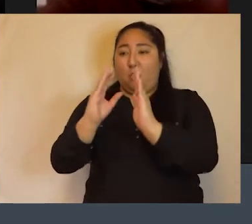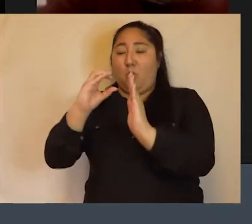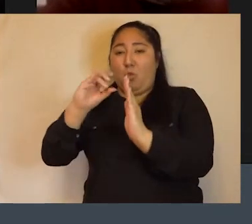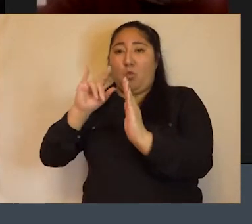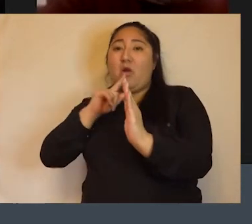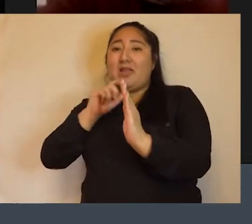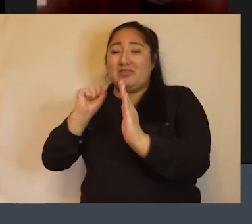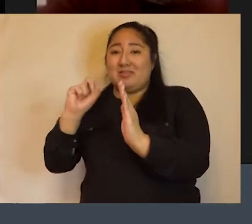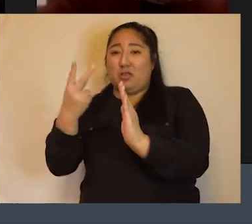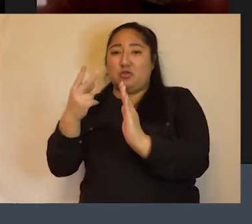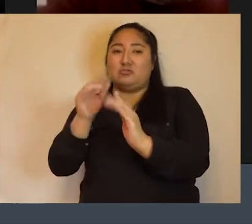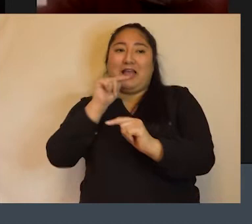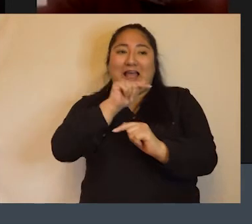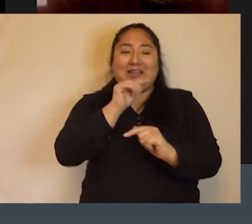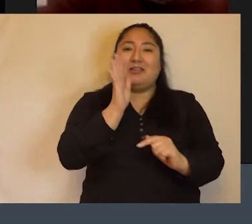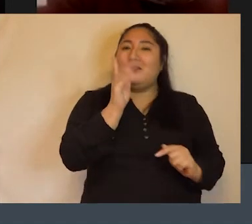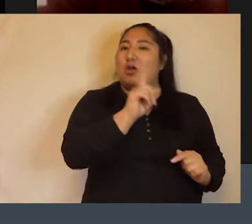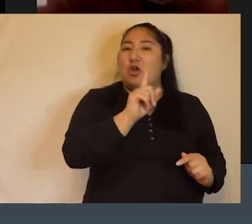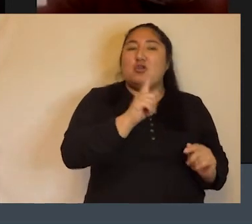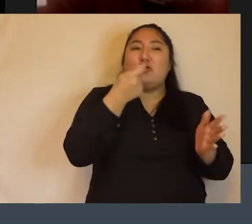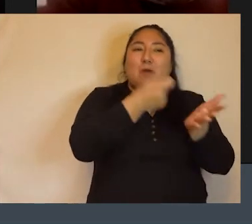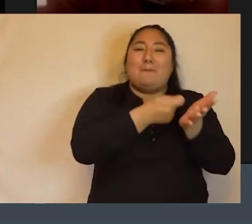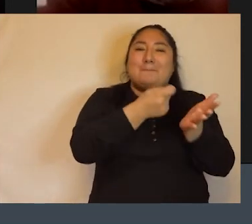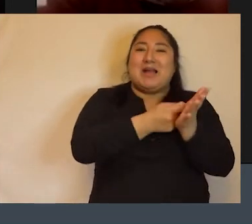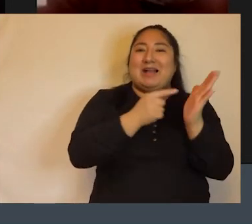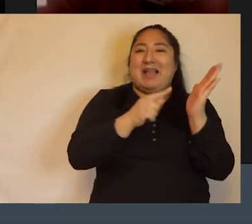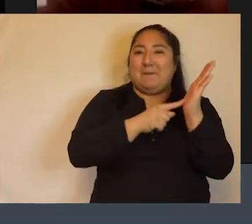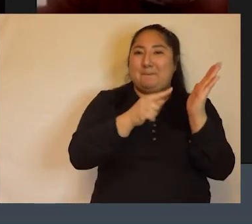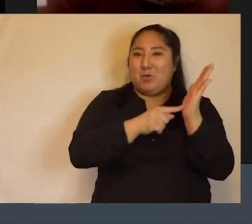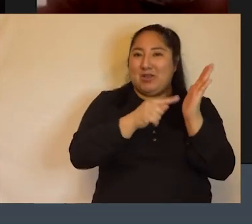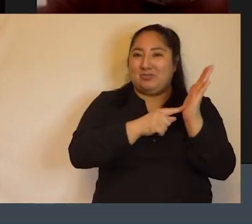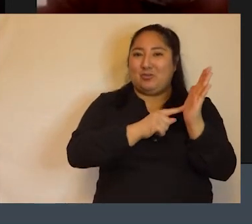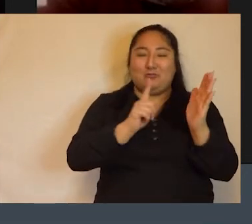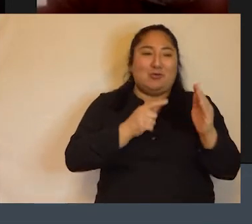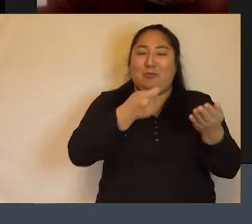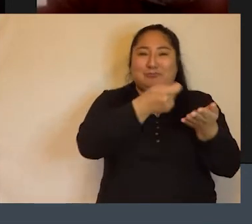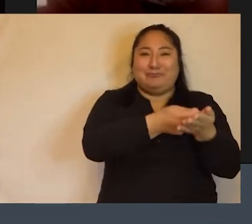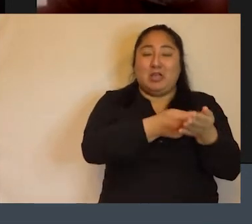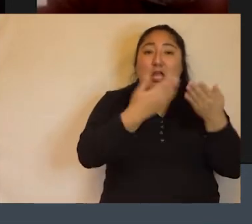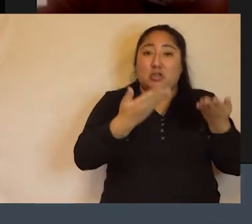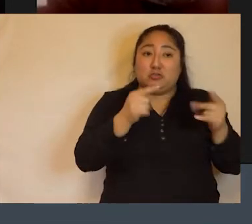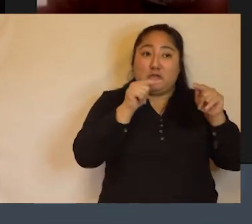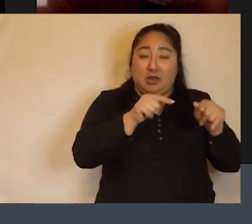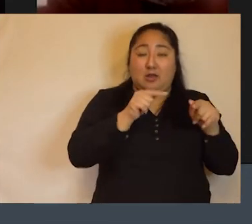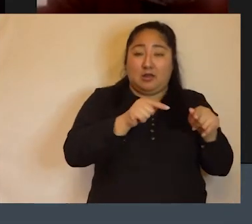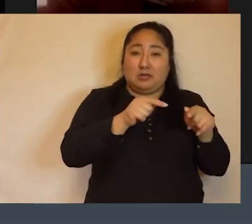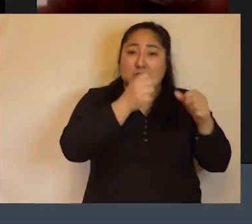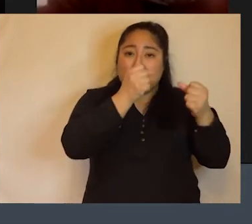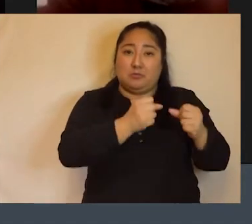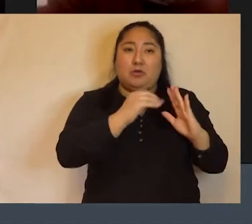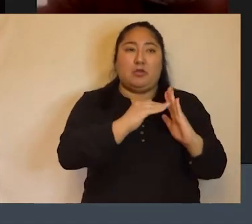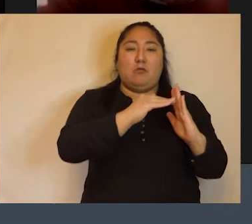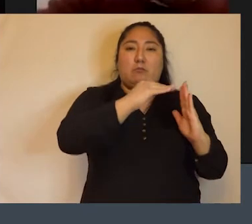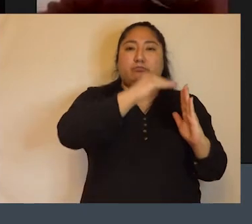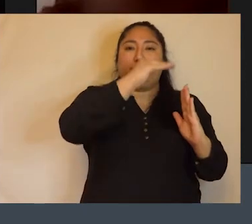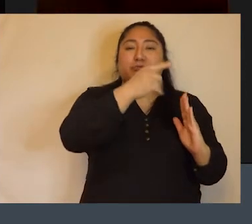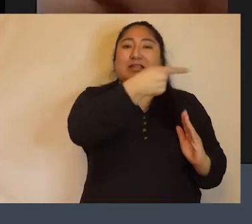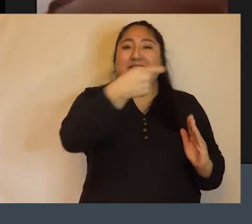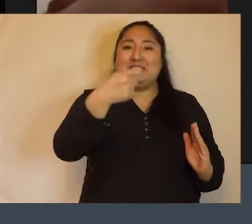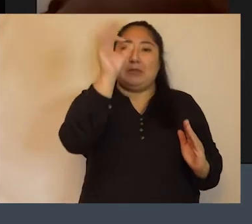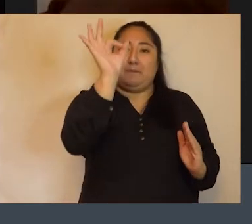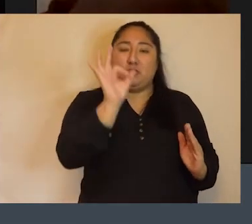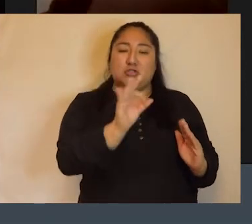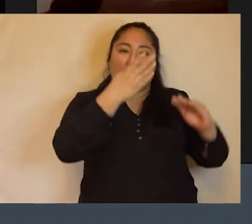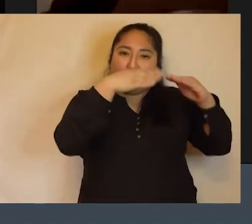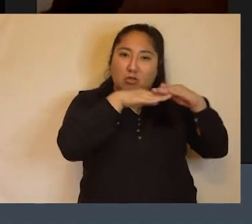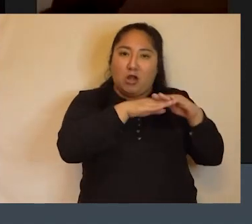cuenta 2, ¿ya? No paga impuestos. Por lo tanto, tienes un incentivo tributario ahí para poder hacer crecer